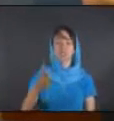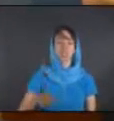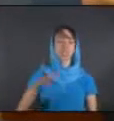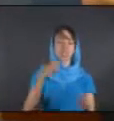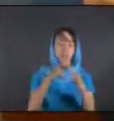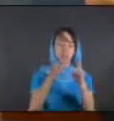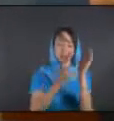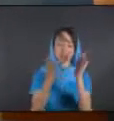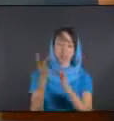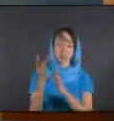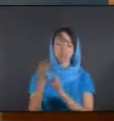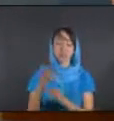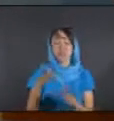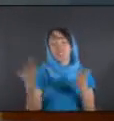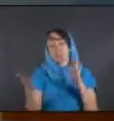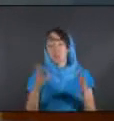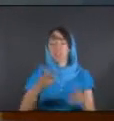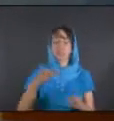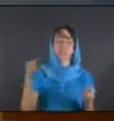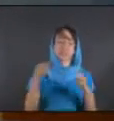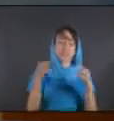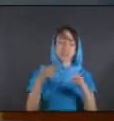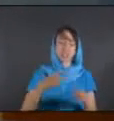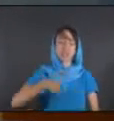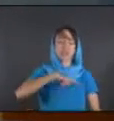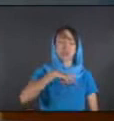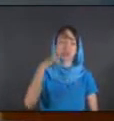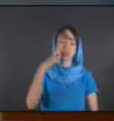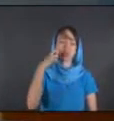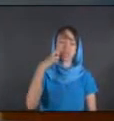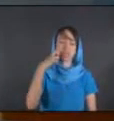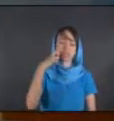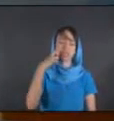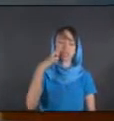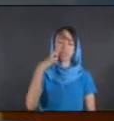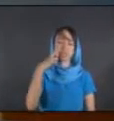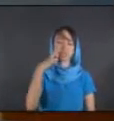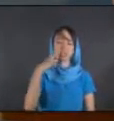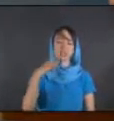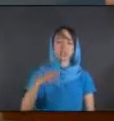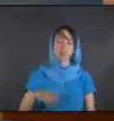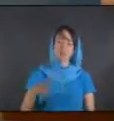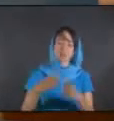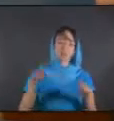nos perdones de toda iniquidad, pecado, transgresión, falla,